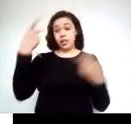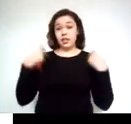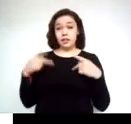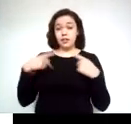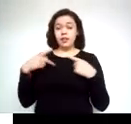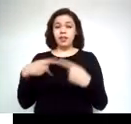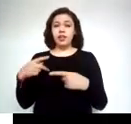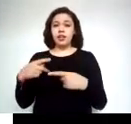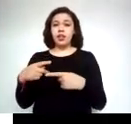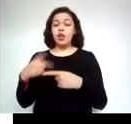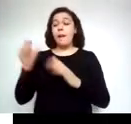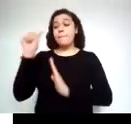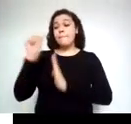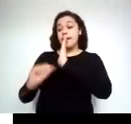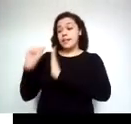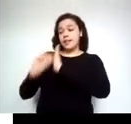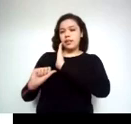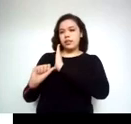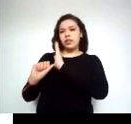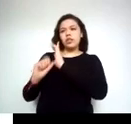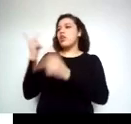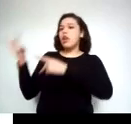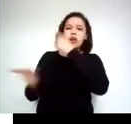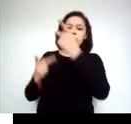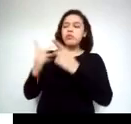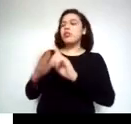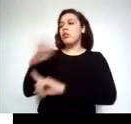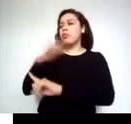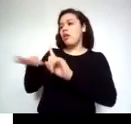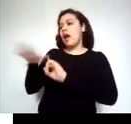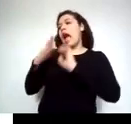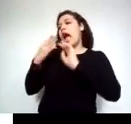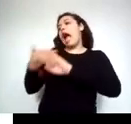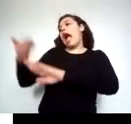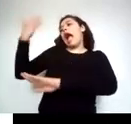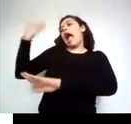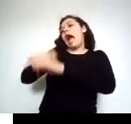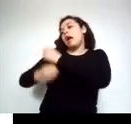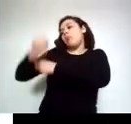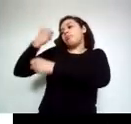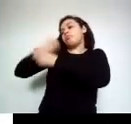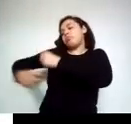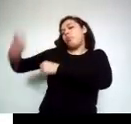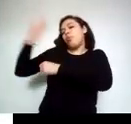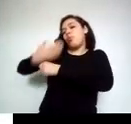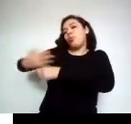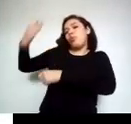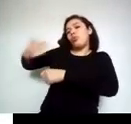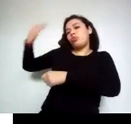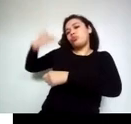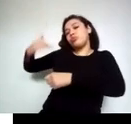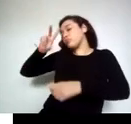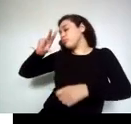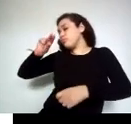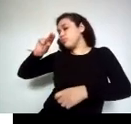últimos meses no le pregunta sobre situaciones que pasaron años hacia atrás y que por supuesto pueden estar llegando a afectar al